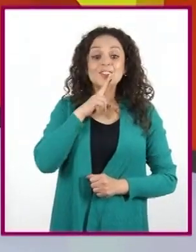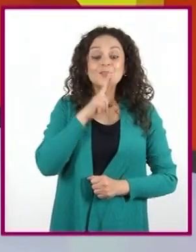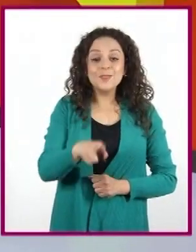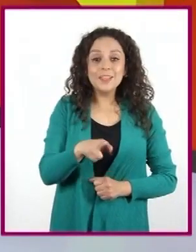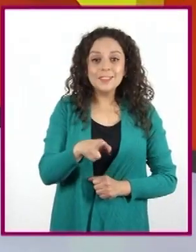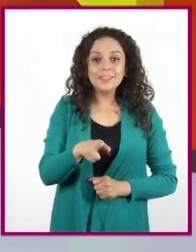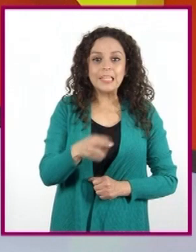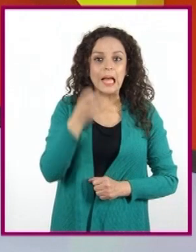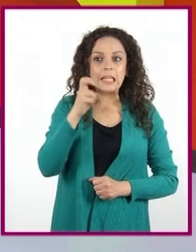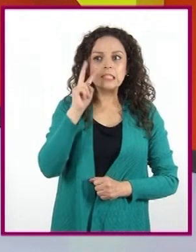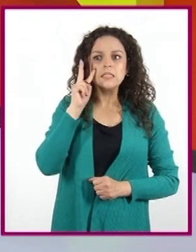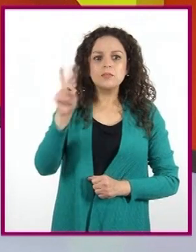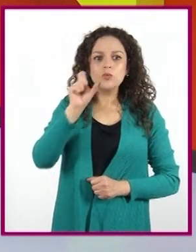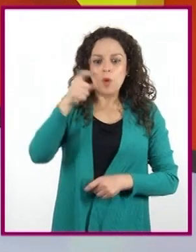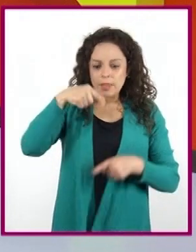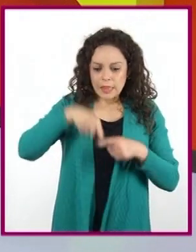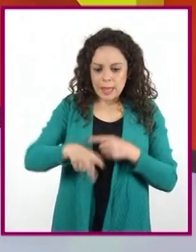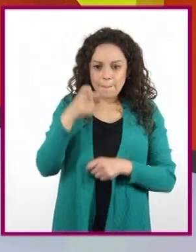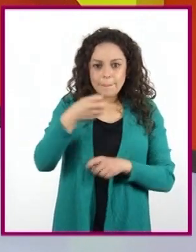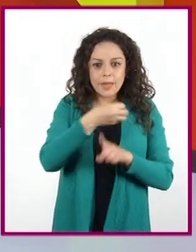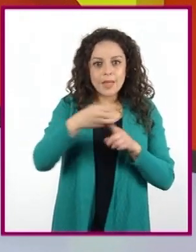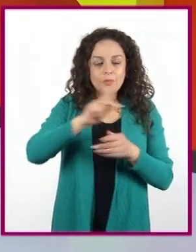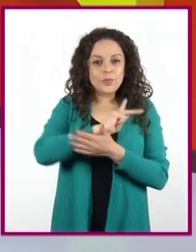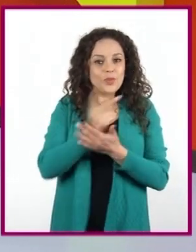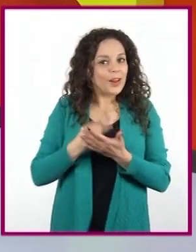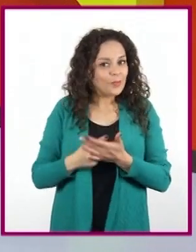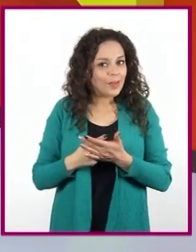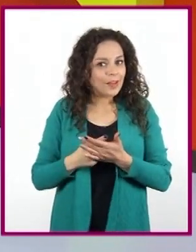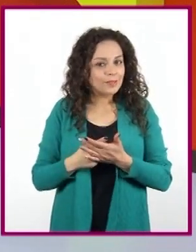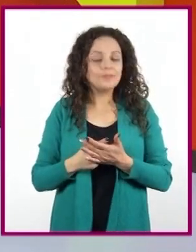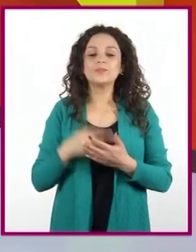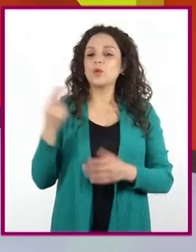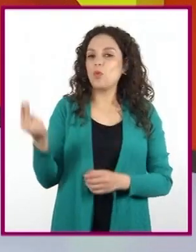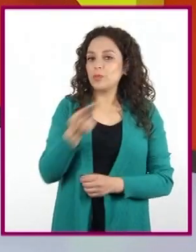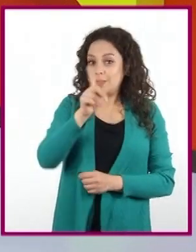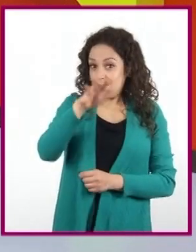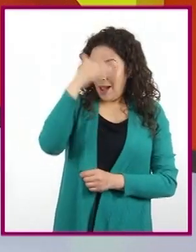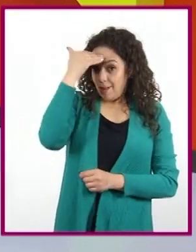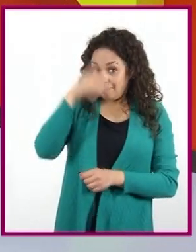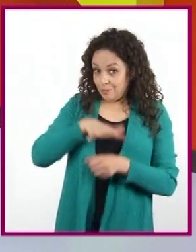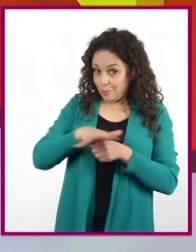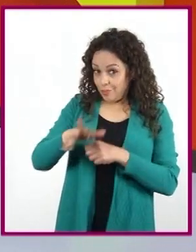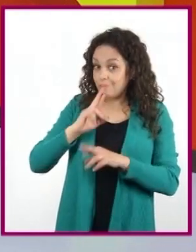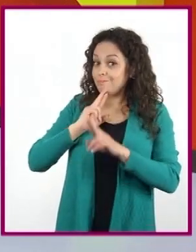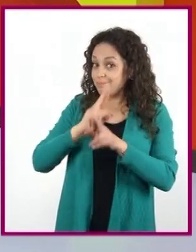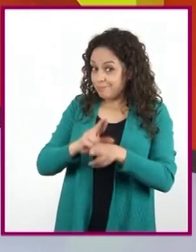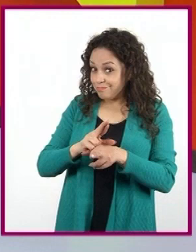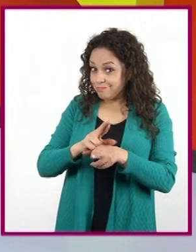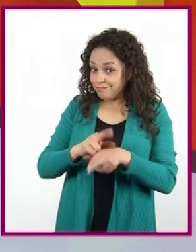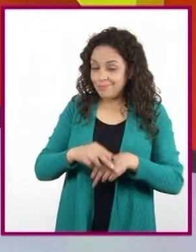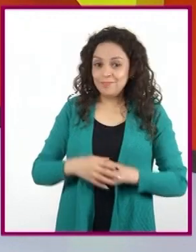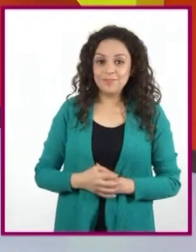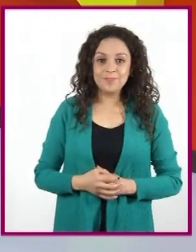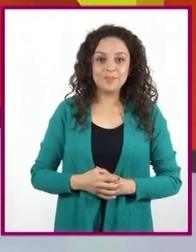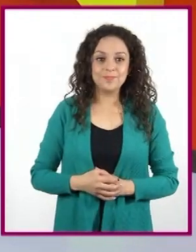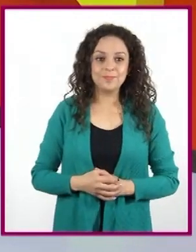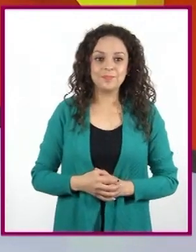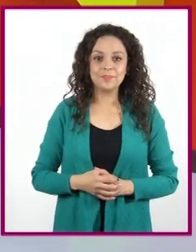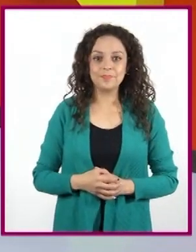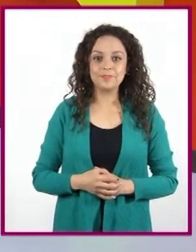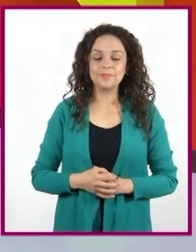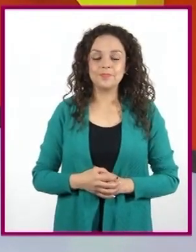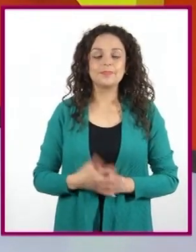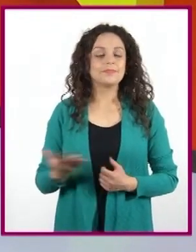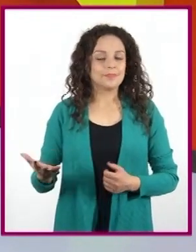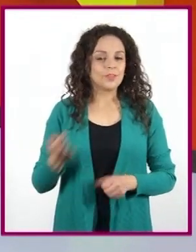Eso lo vimos al inicio de la sesión. Y bueno, ¿ustedes ya saben cuál es la opción correcta? En un